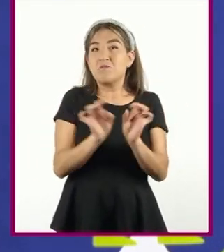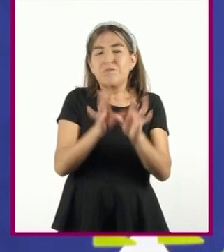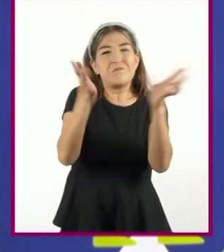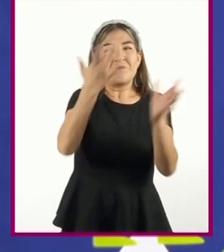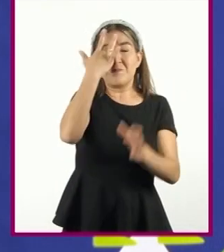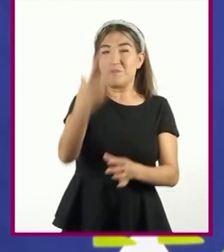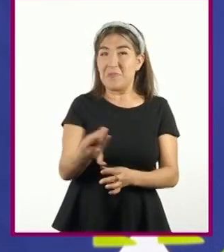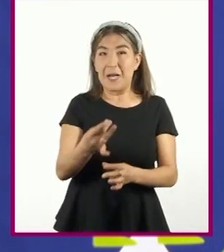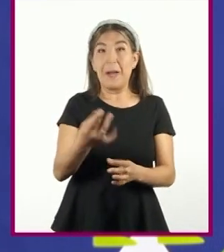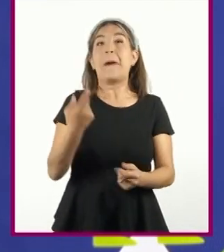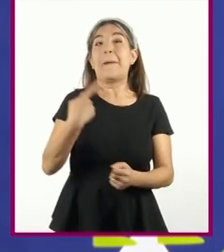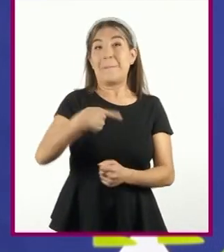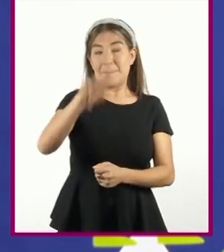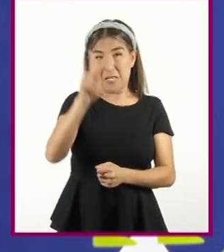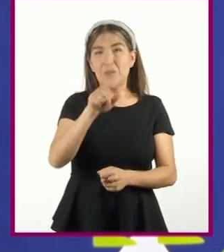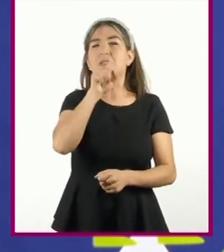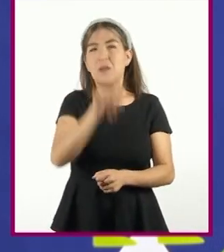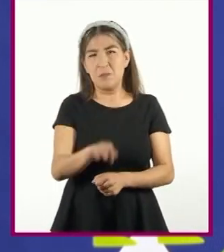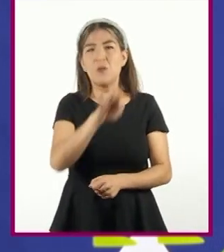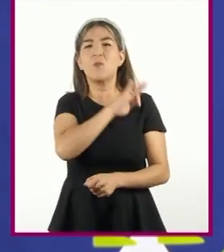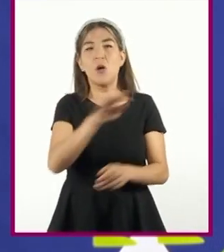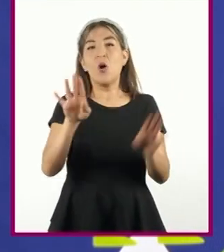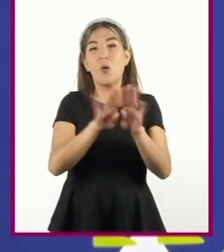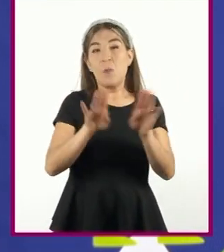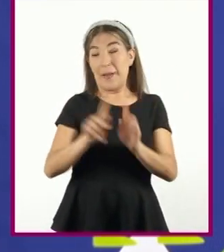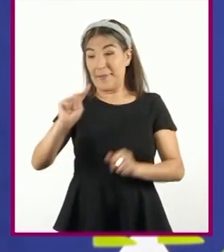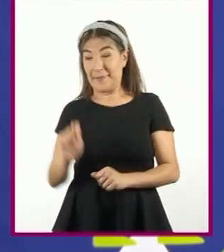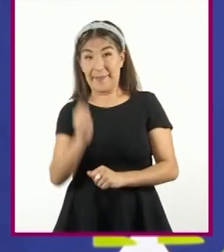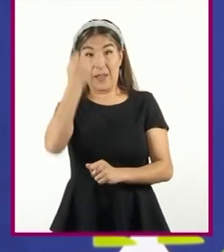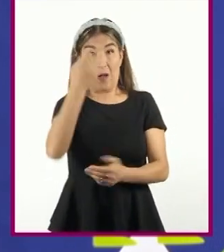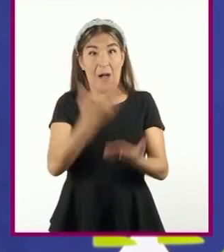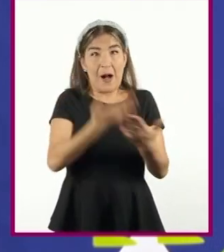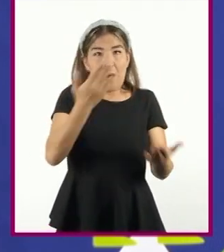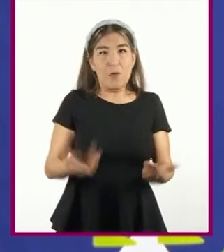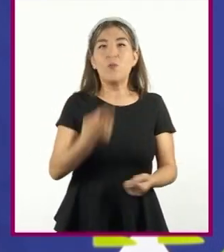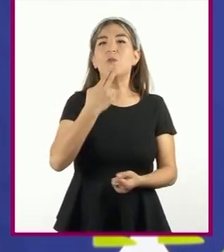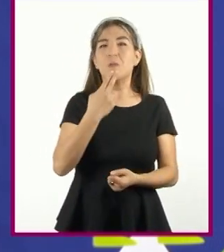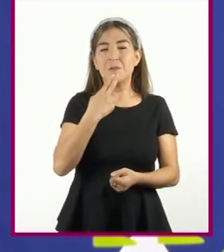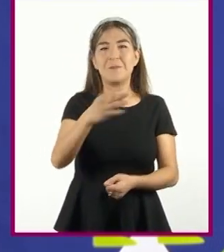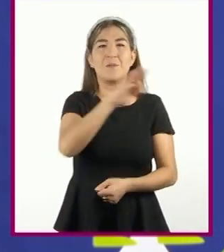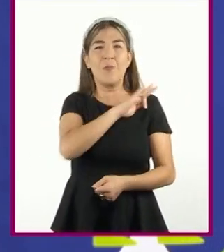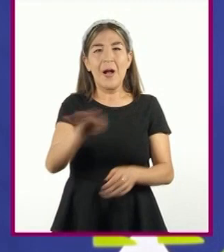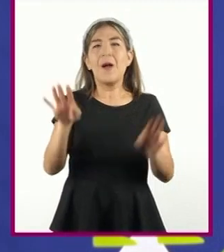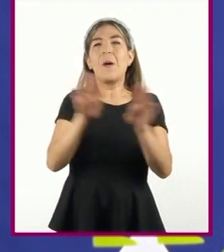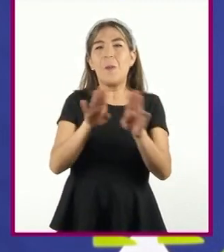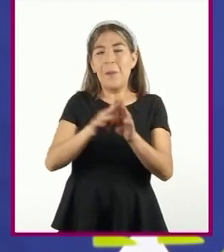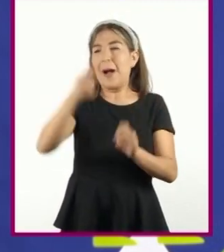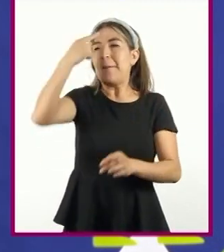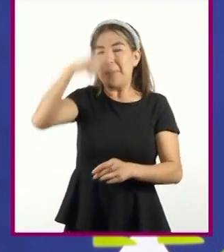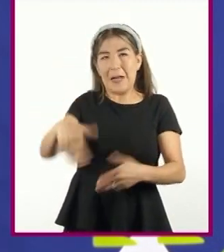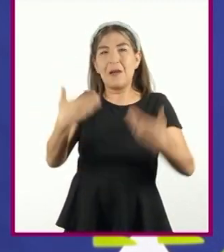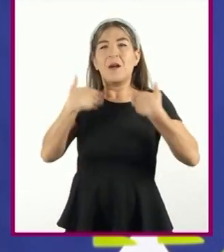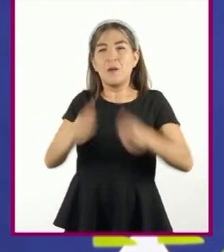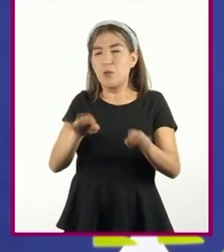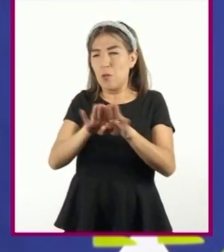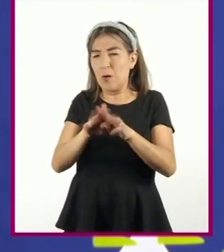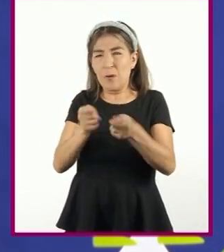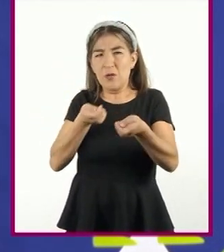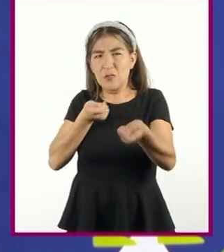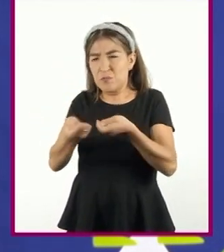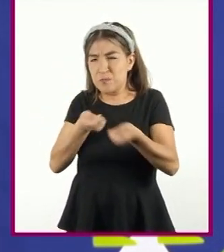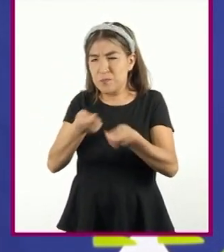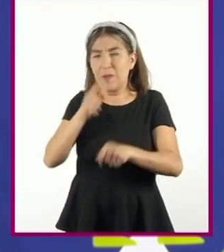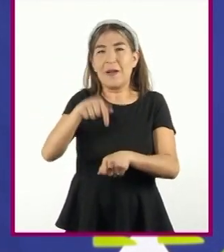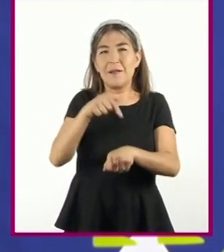imprevisibles. Sin embargo, los recursos tecnológicos actuales nos permiten conocer y monitorear